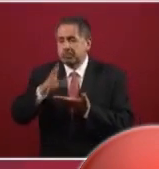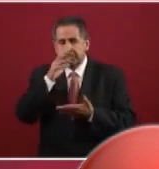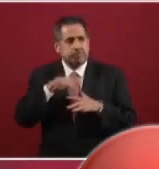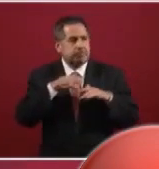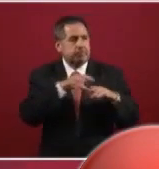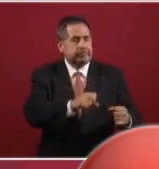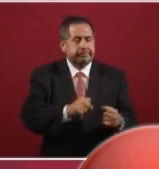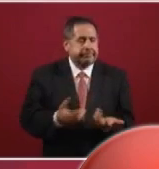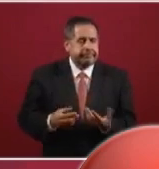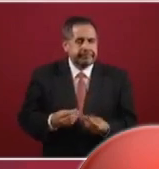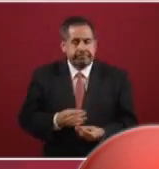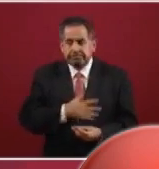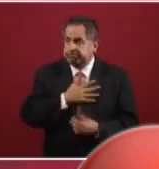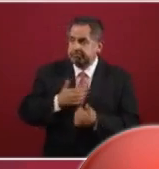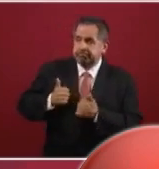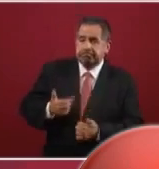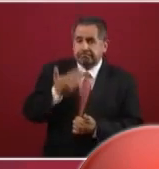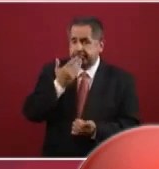bienestar.